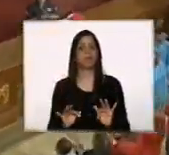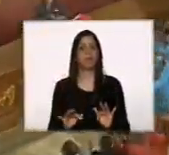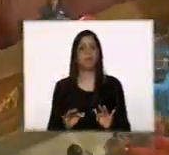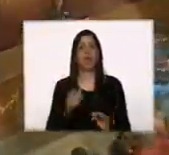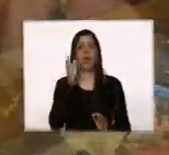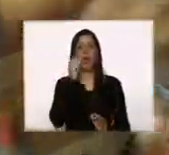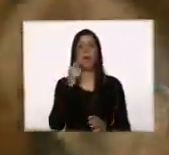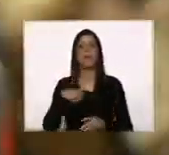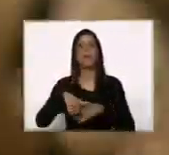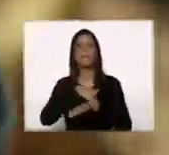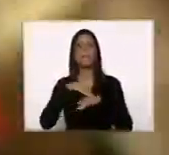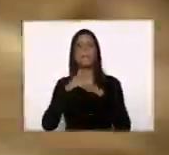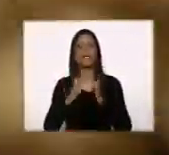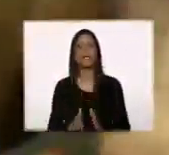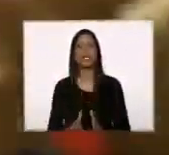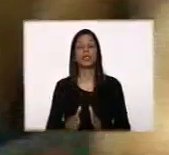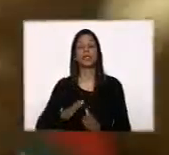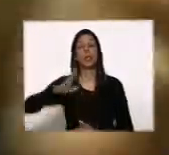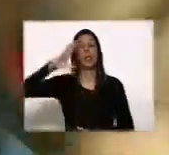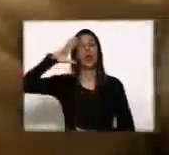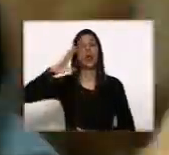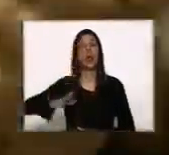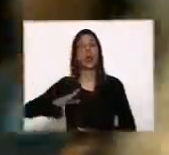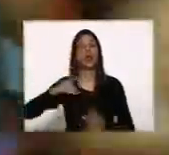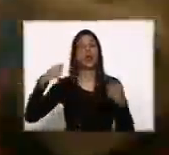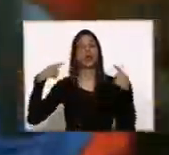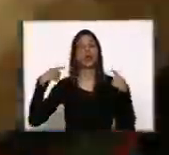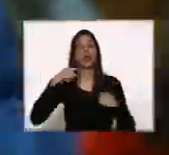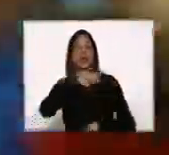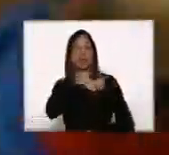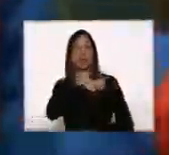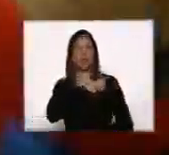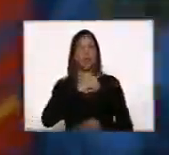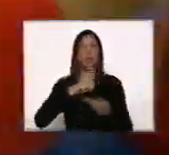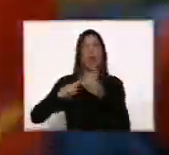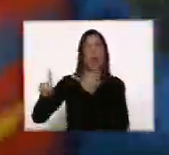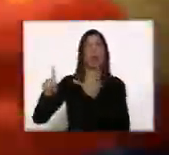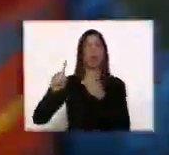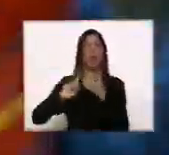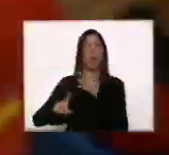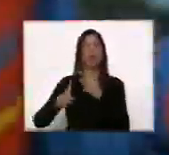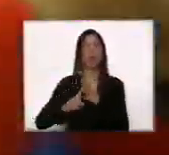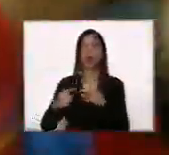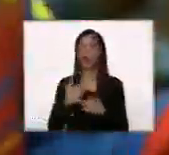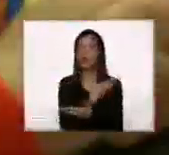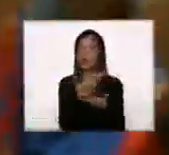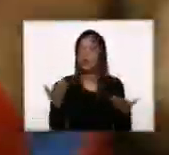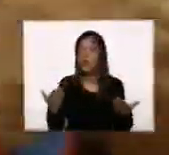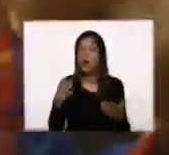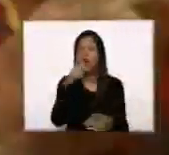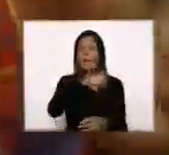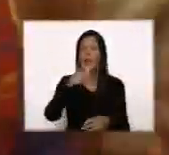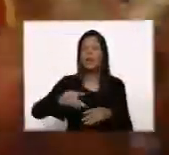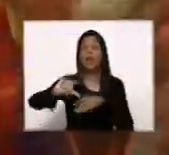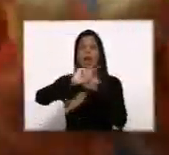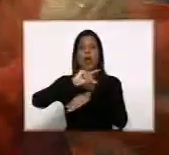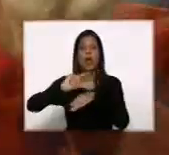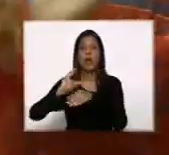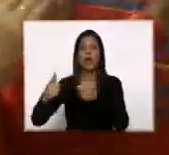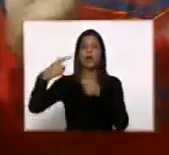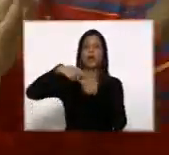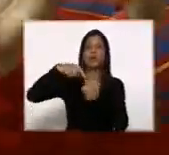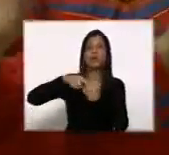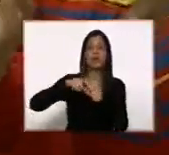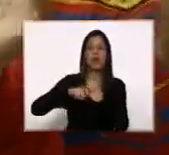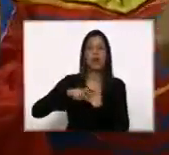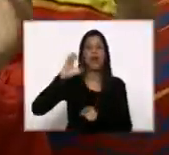Reverol, al general González López, al general Benavides, todos compañeros funcionarios que han sido